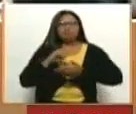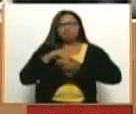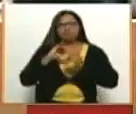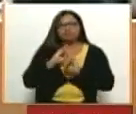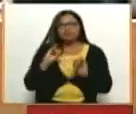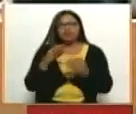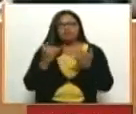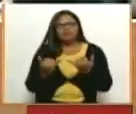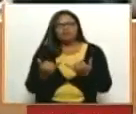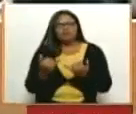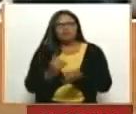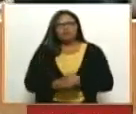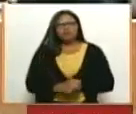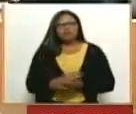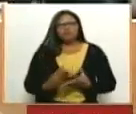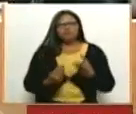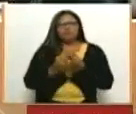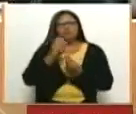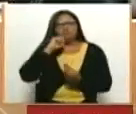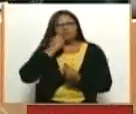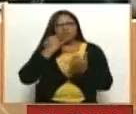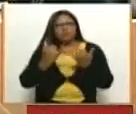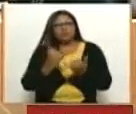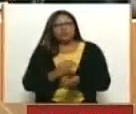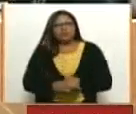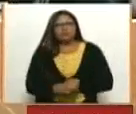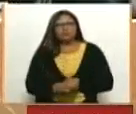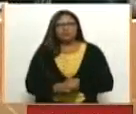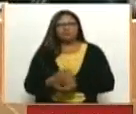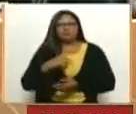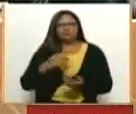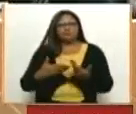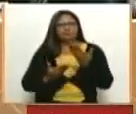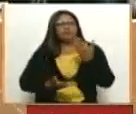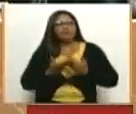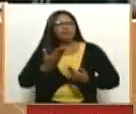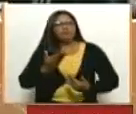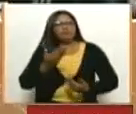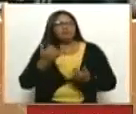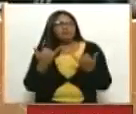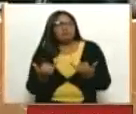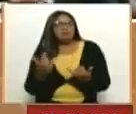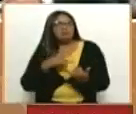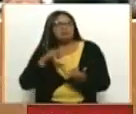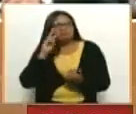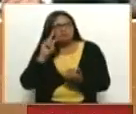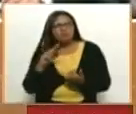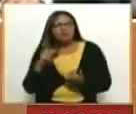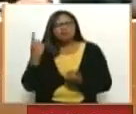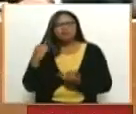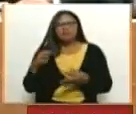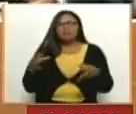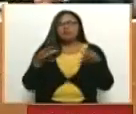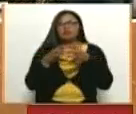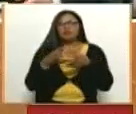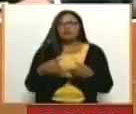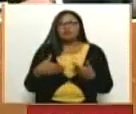relaciones con Rusia, y por eso la importancia que tiene esta reunión que se